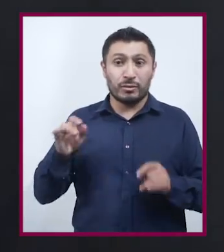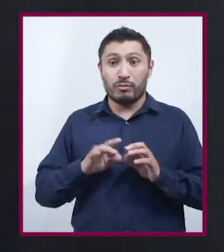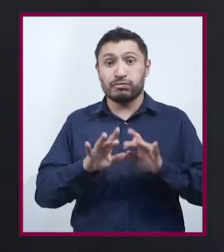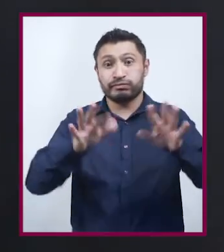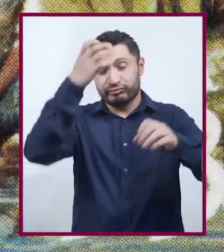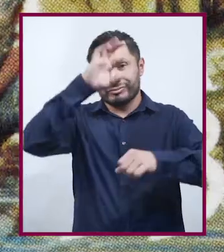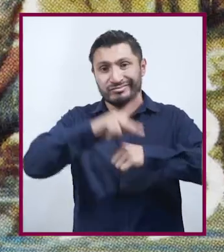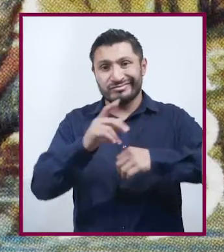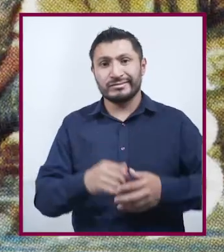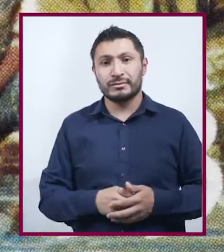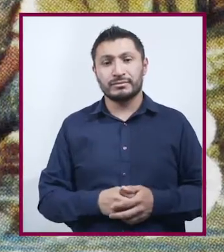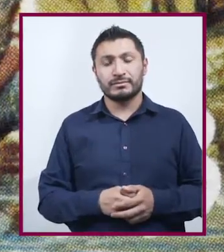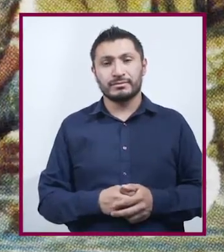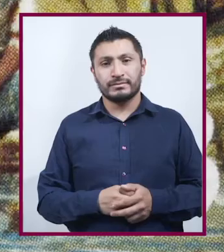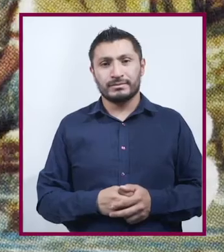toda Europa.